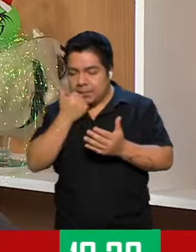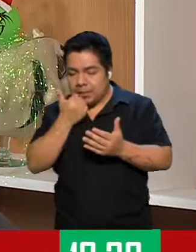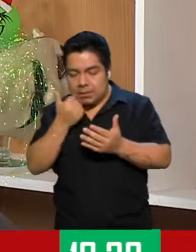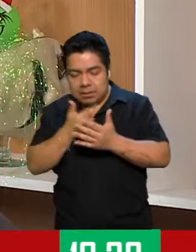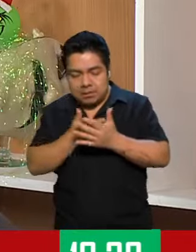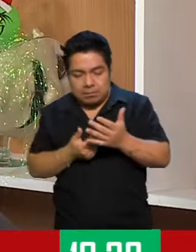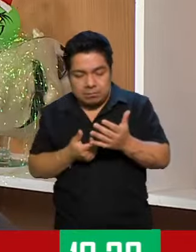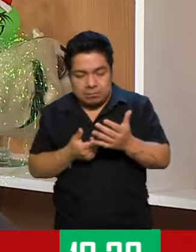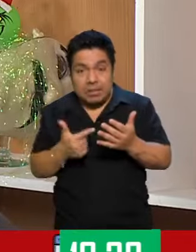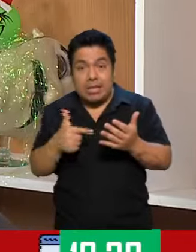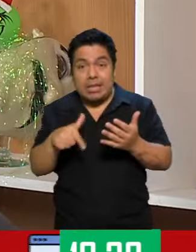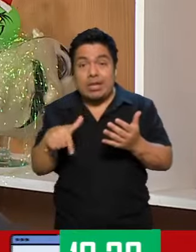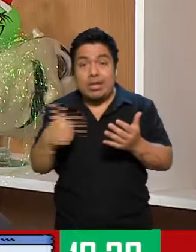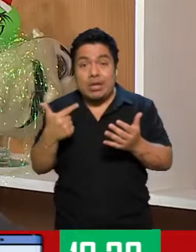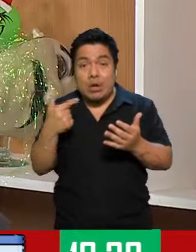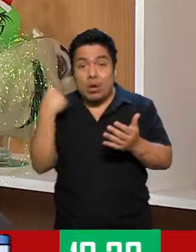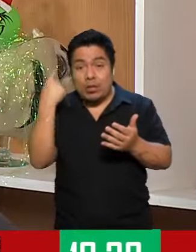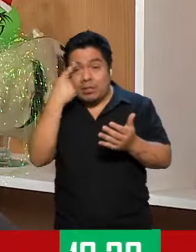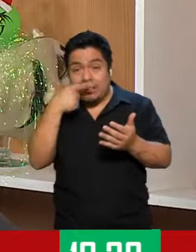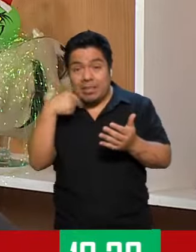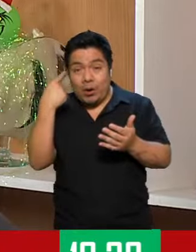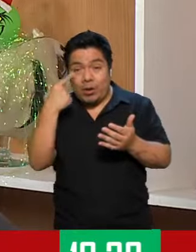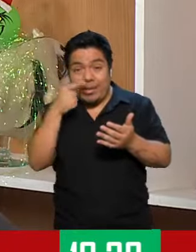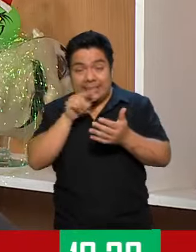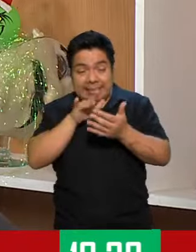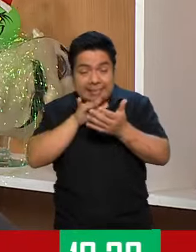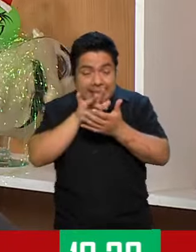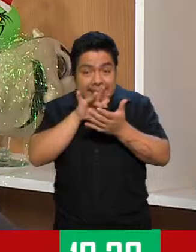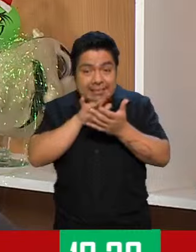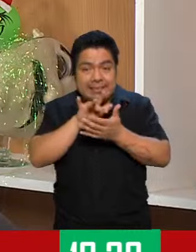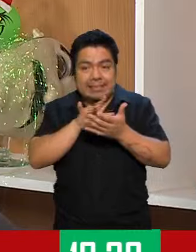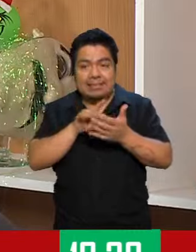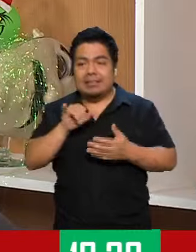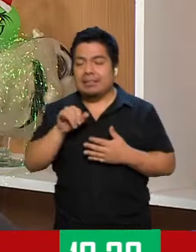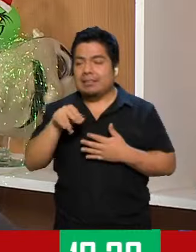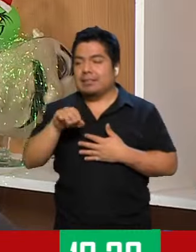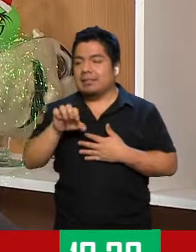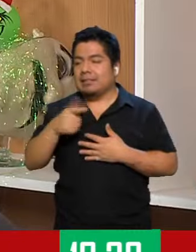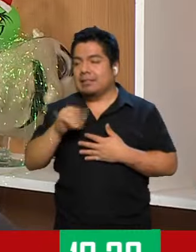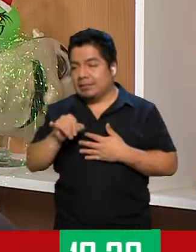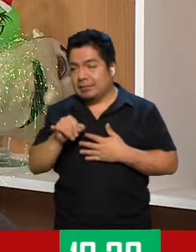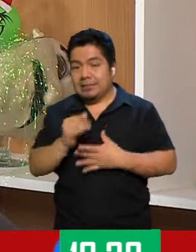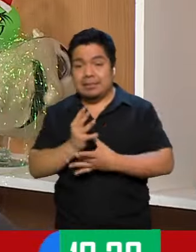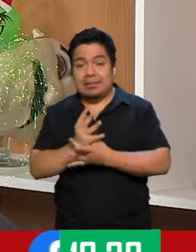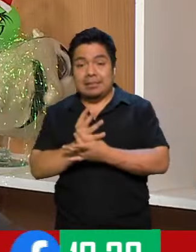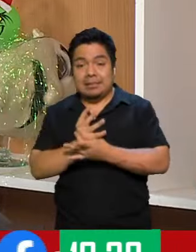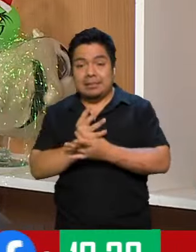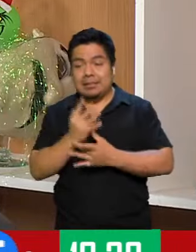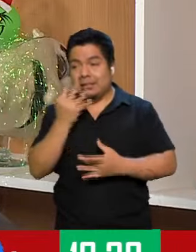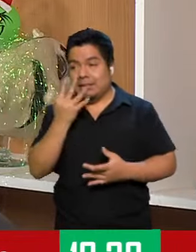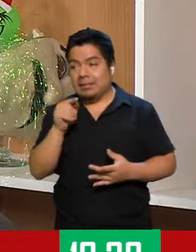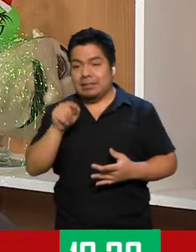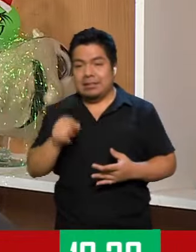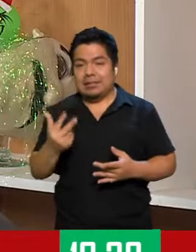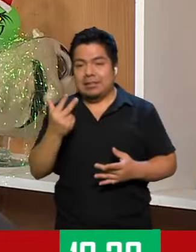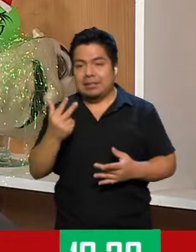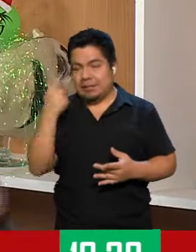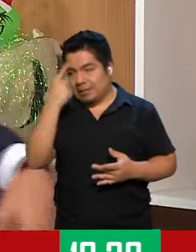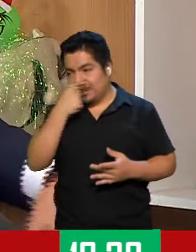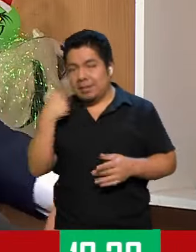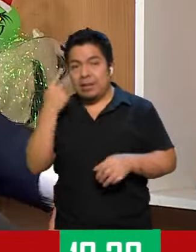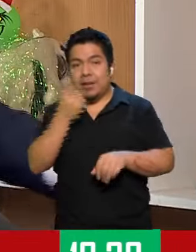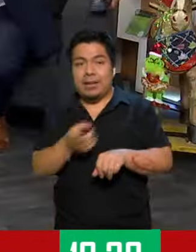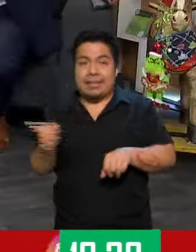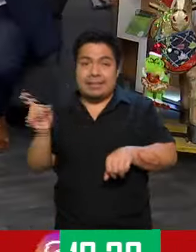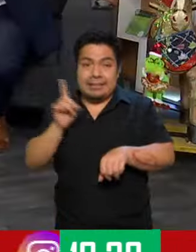que me dijo que pasa 12 horas diarias en pantalla. Híjole. El INEGI ha dicho que los mexicanos pasamos 4.8 horas diarias Ahora, en